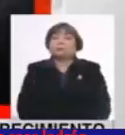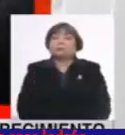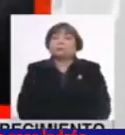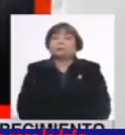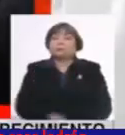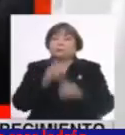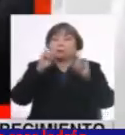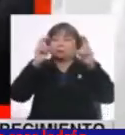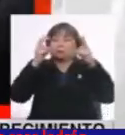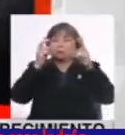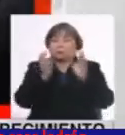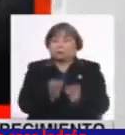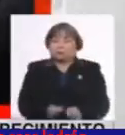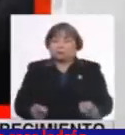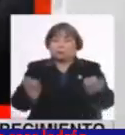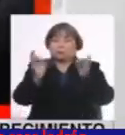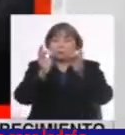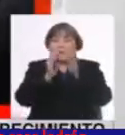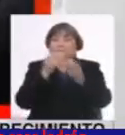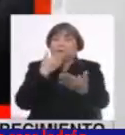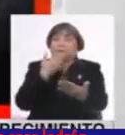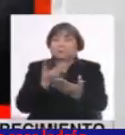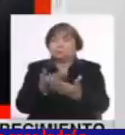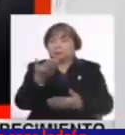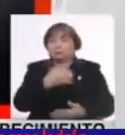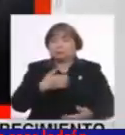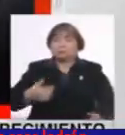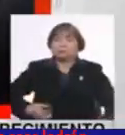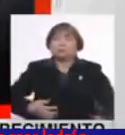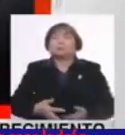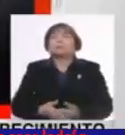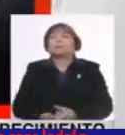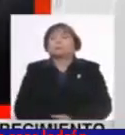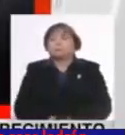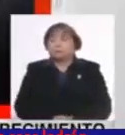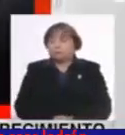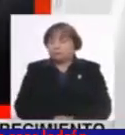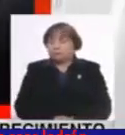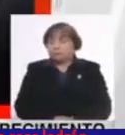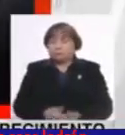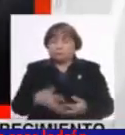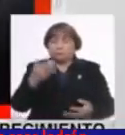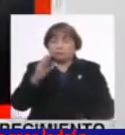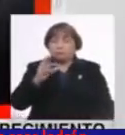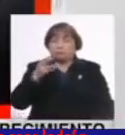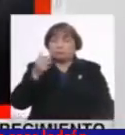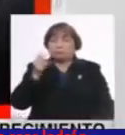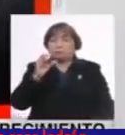Es un tema importante. Muchas gracias. Gracias, presidente. Congresista Chacón